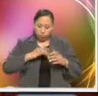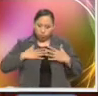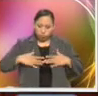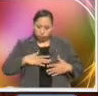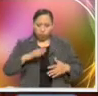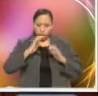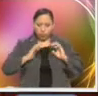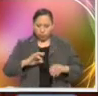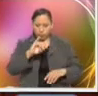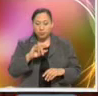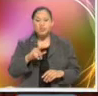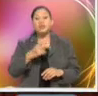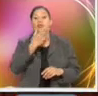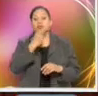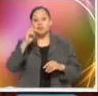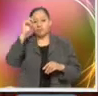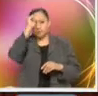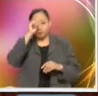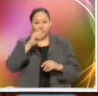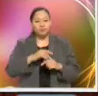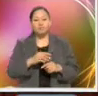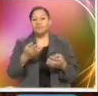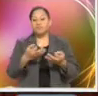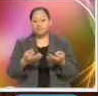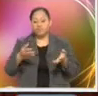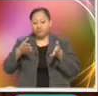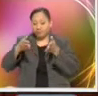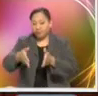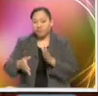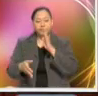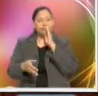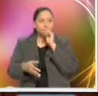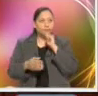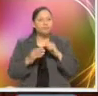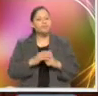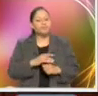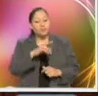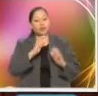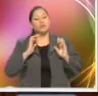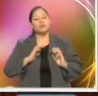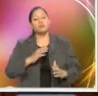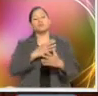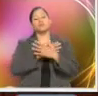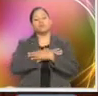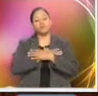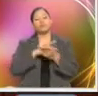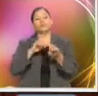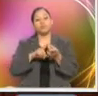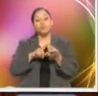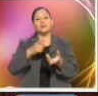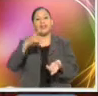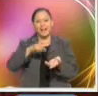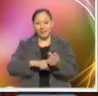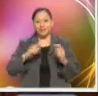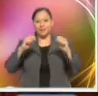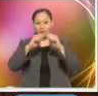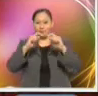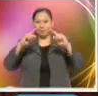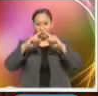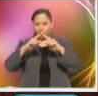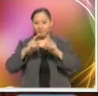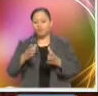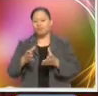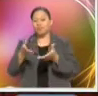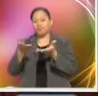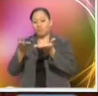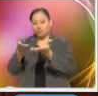párroco decidió que no podían enterrarlo, así que colocaron aquel cuerpo dentro del templo, cuenta la